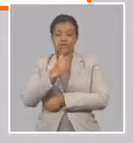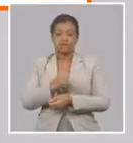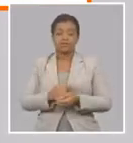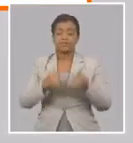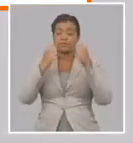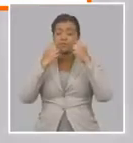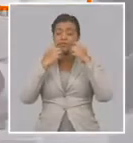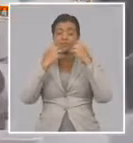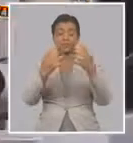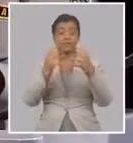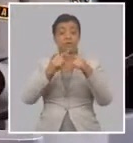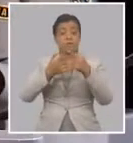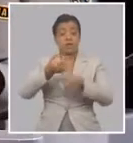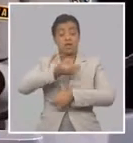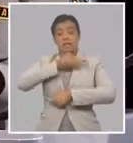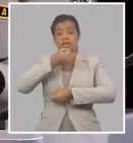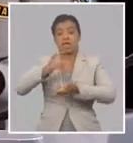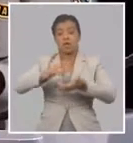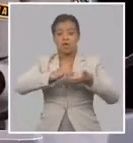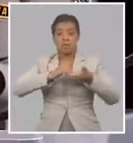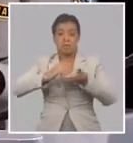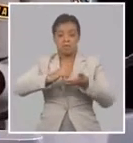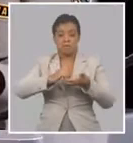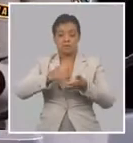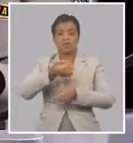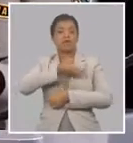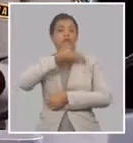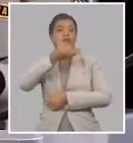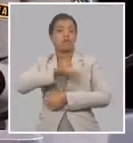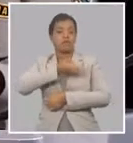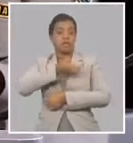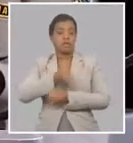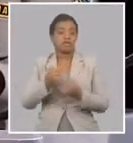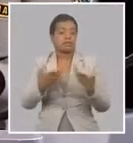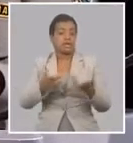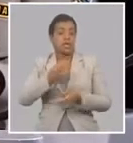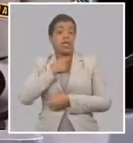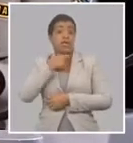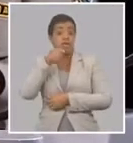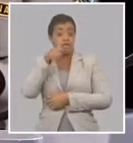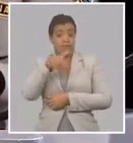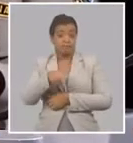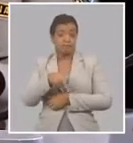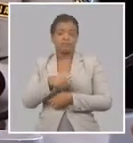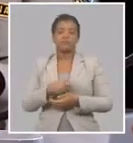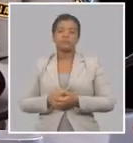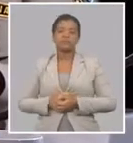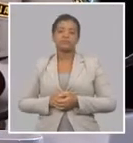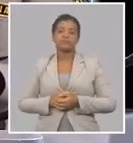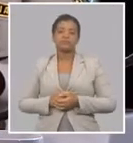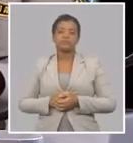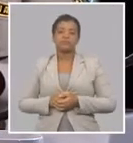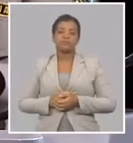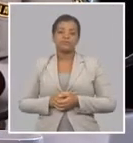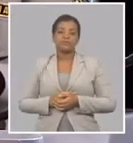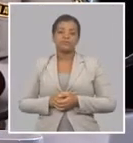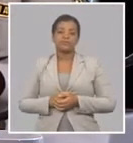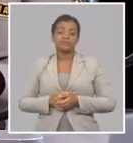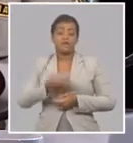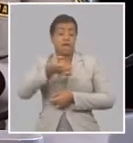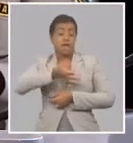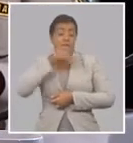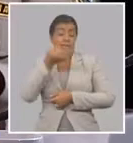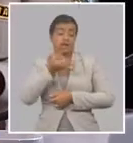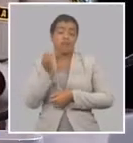portal de randy porque hemos explicado lo compararon nuestros por ejemplo solamente el definir que